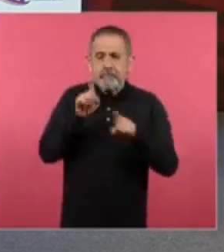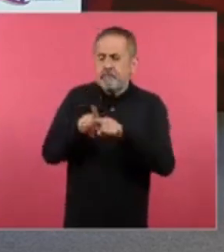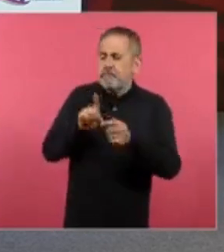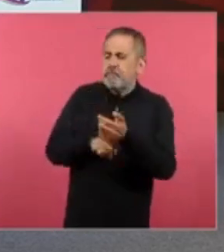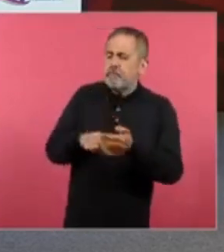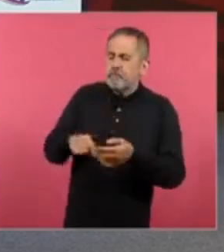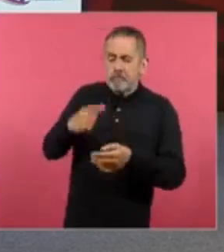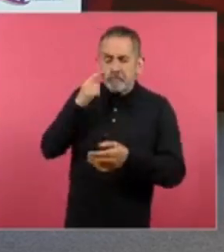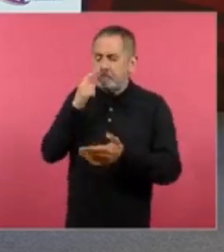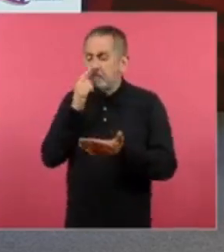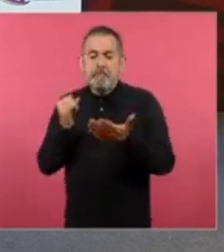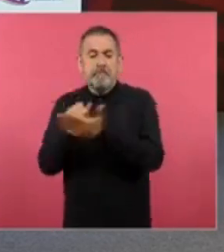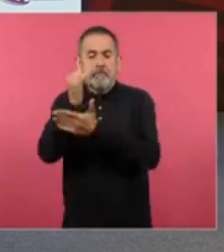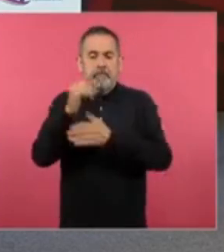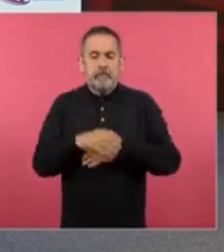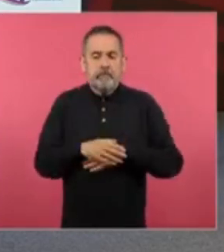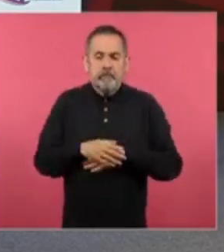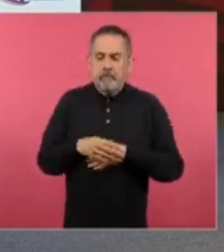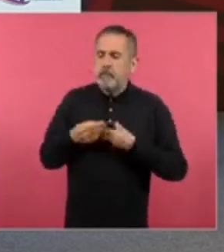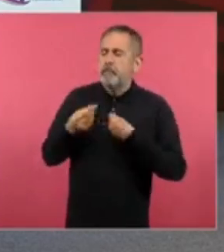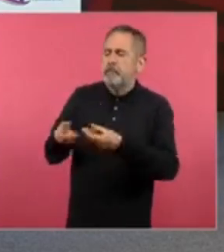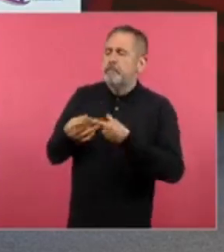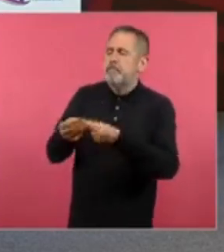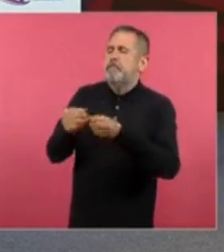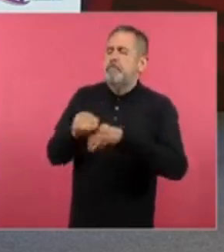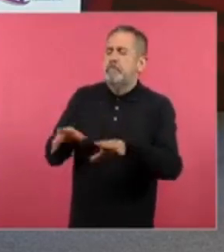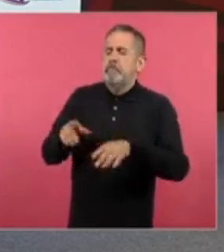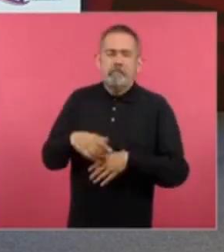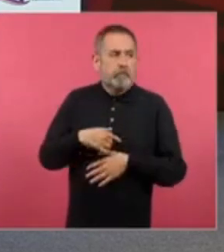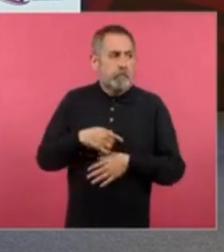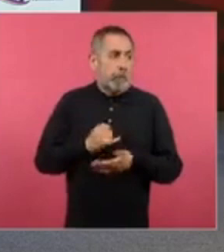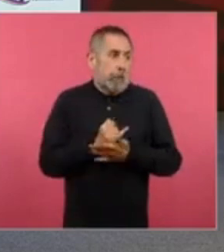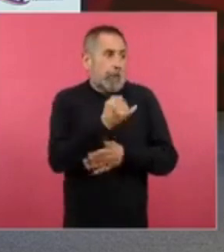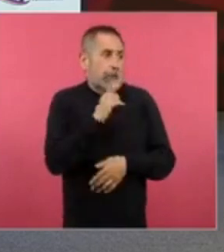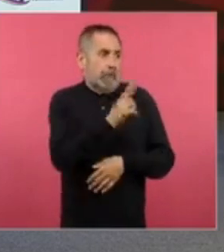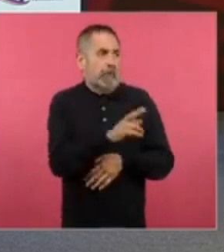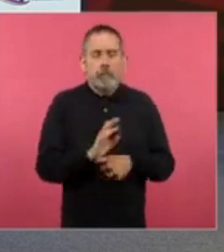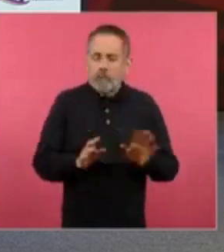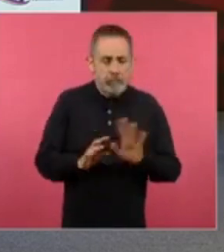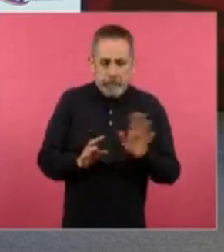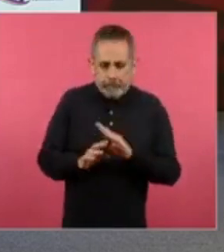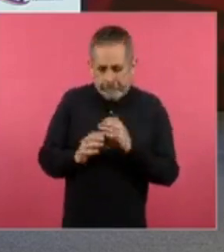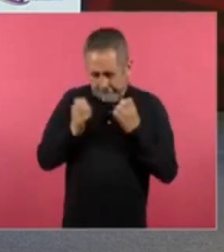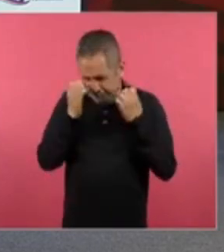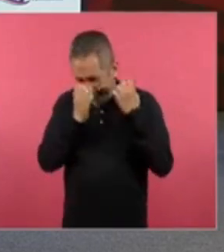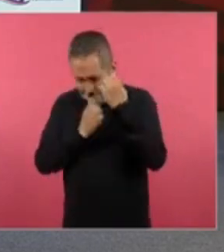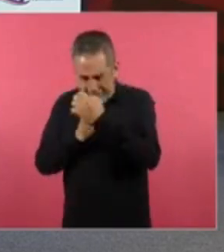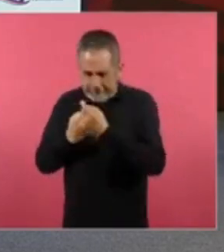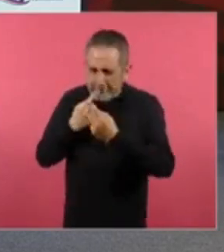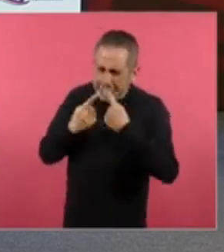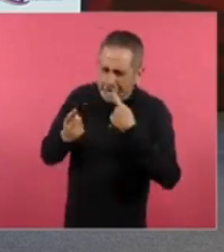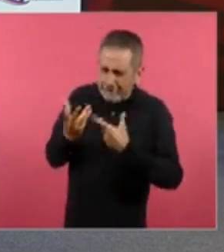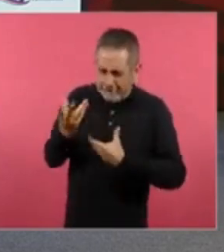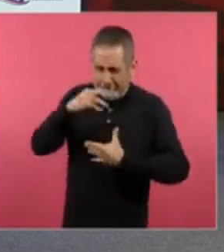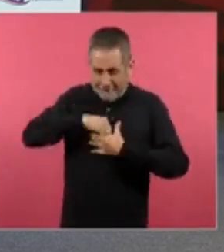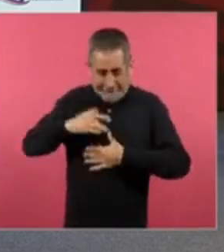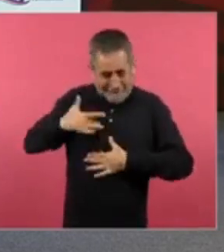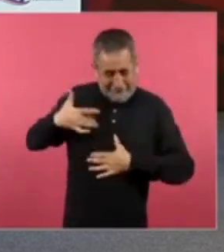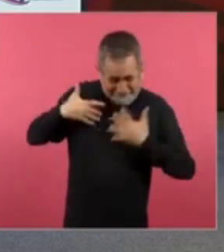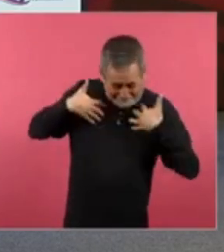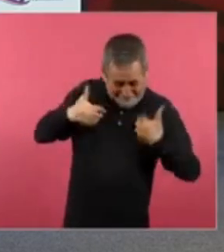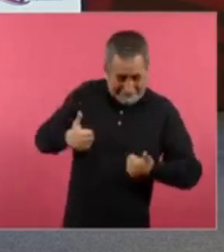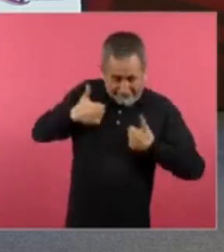de decisiones que no nada más es informada, sino que es evaluada y valorada. ¿Valorada a qué me refiero? A que se integran